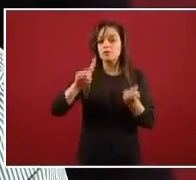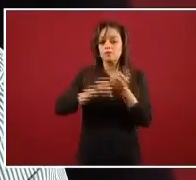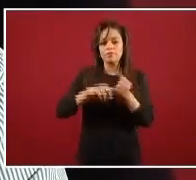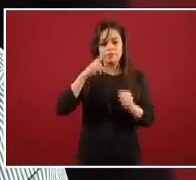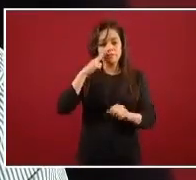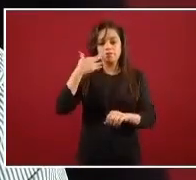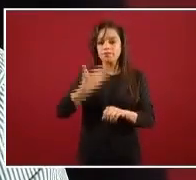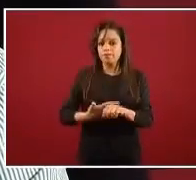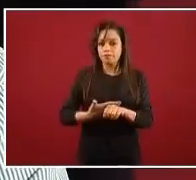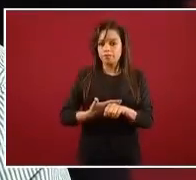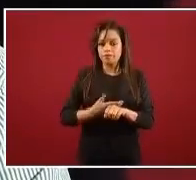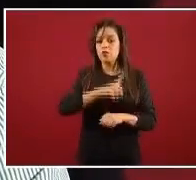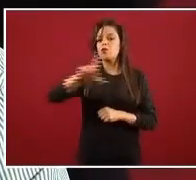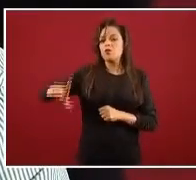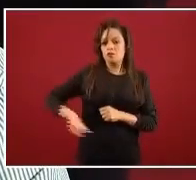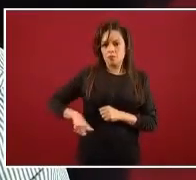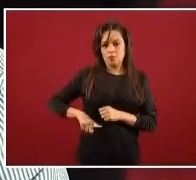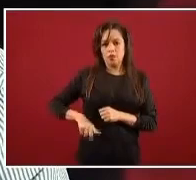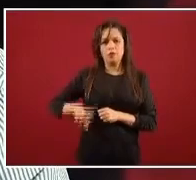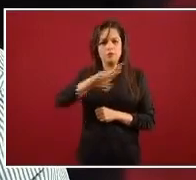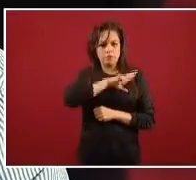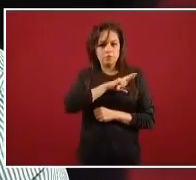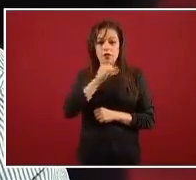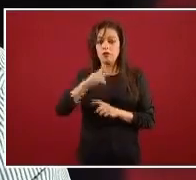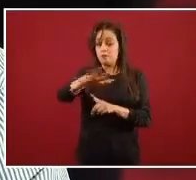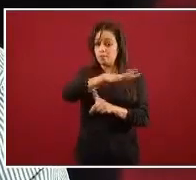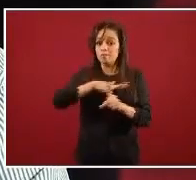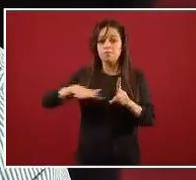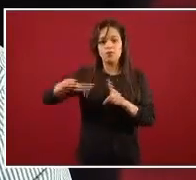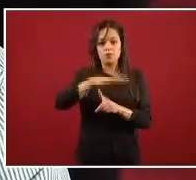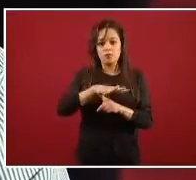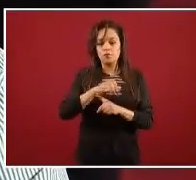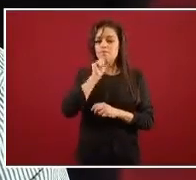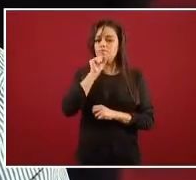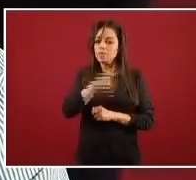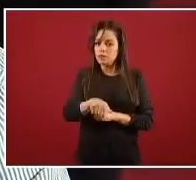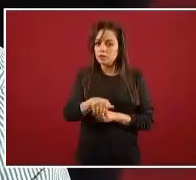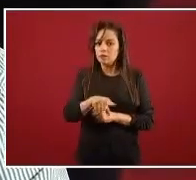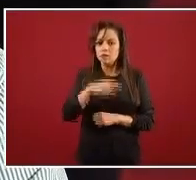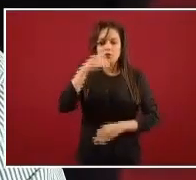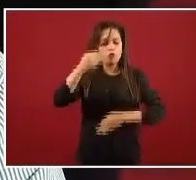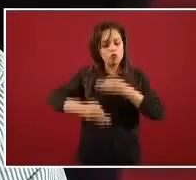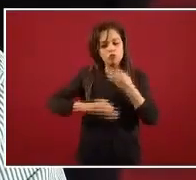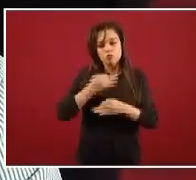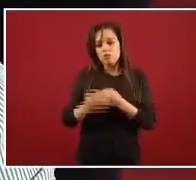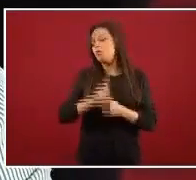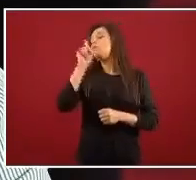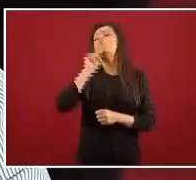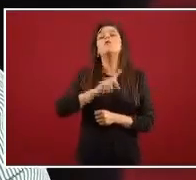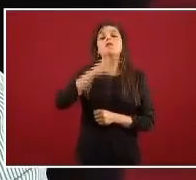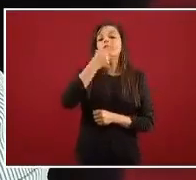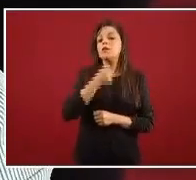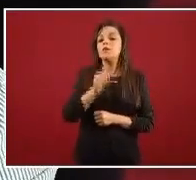el sector privado, en el sector social. Todas y todos, al mismo tiempo.